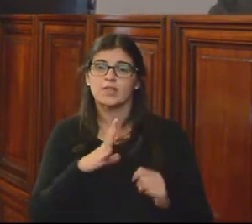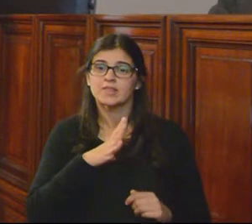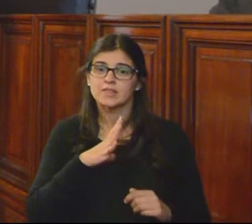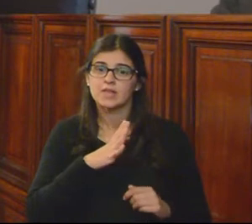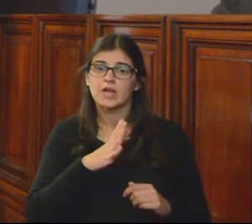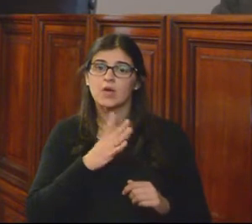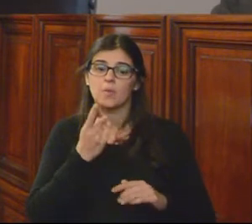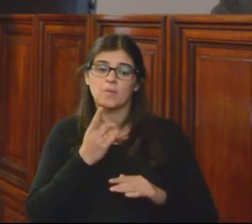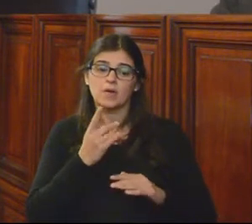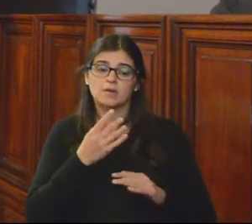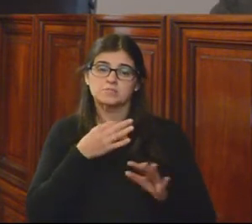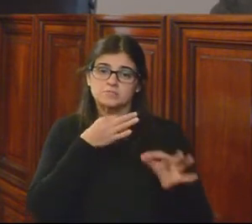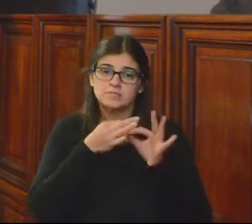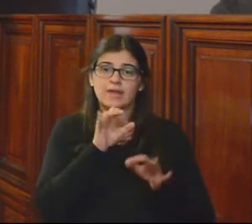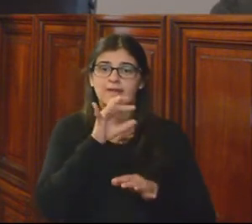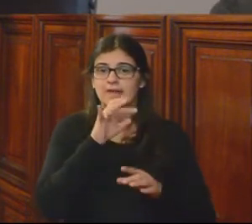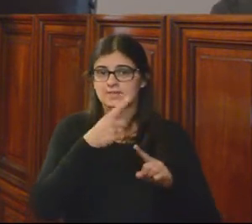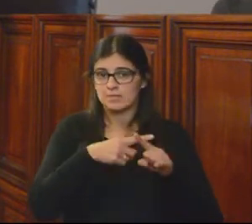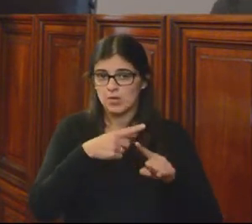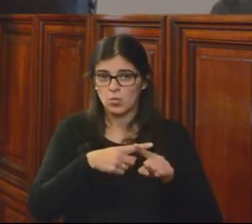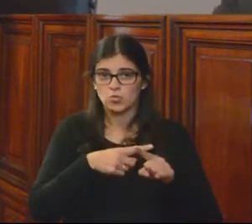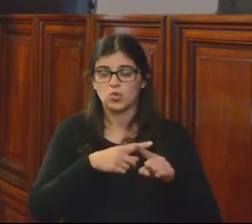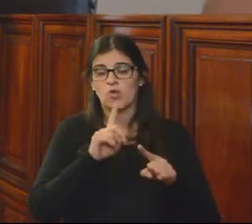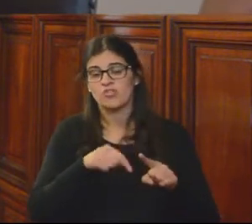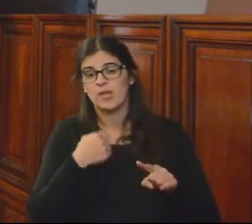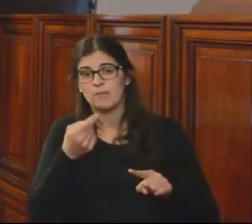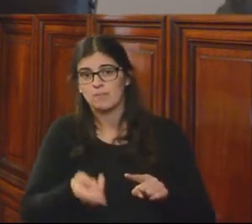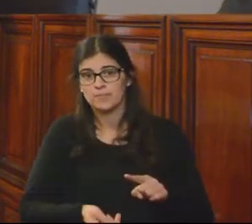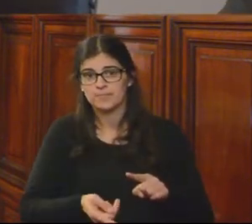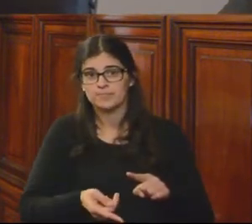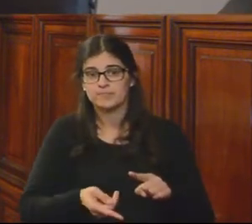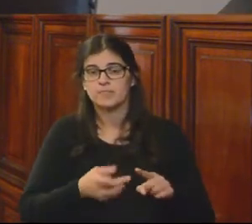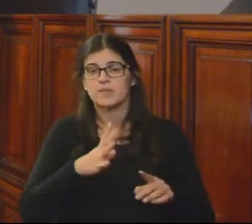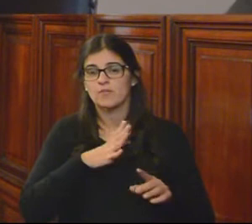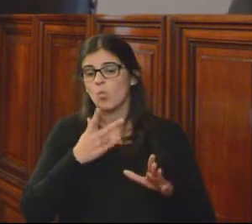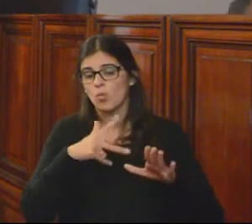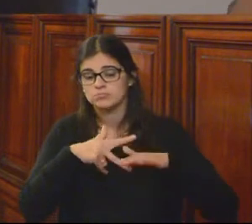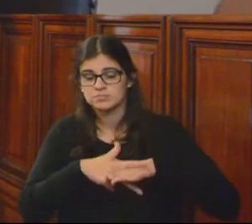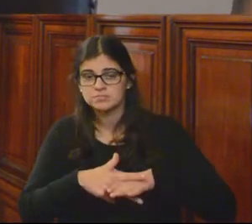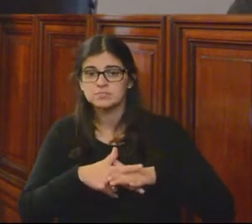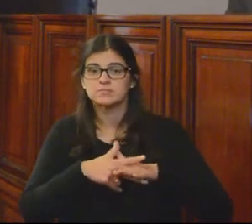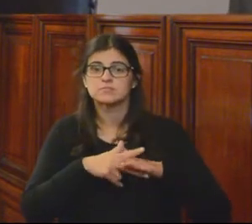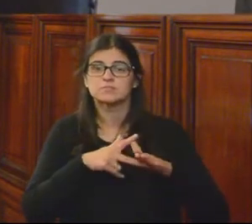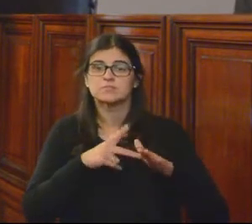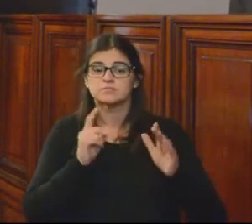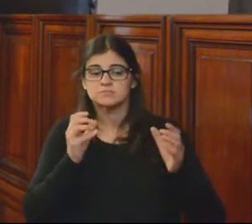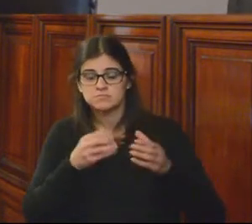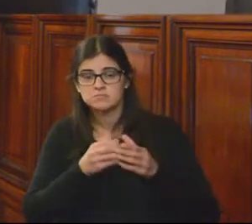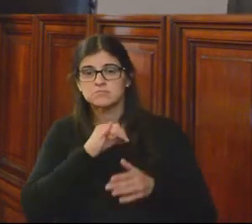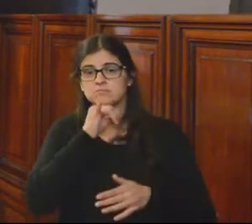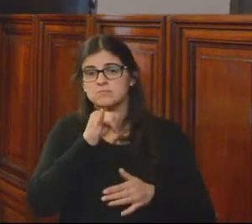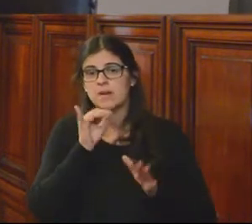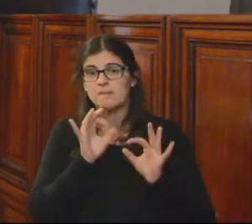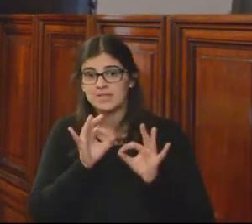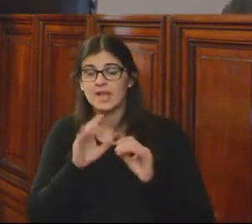una primera intervención hasta 15 minutos, luego habrá alguna intervención de los comisionados y relator especial,